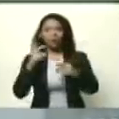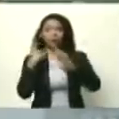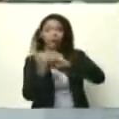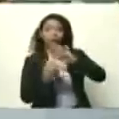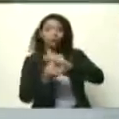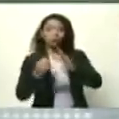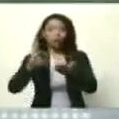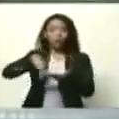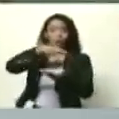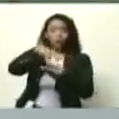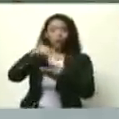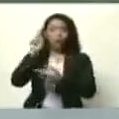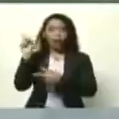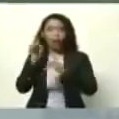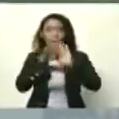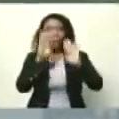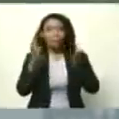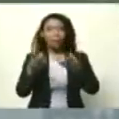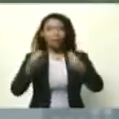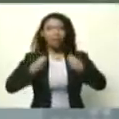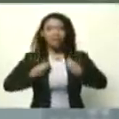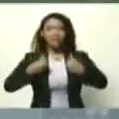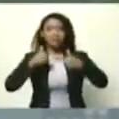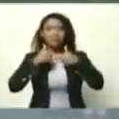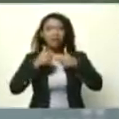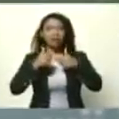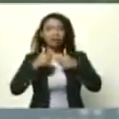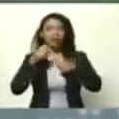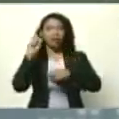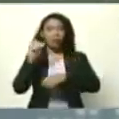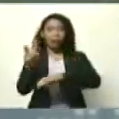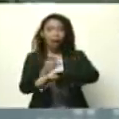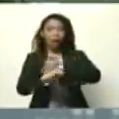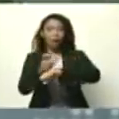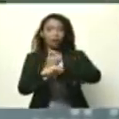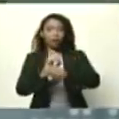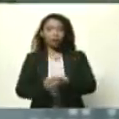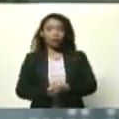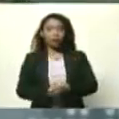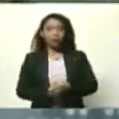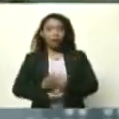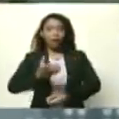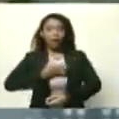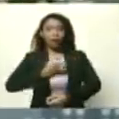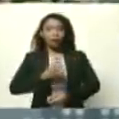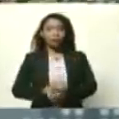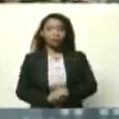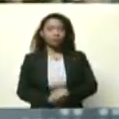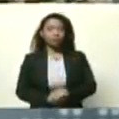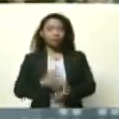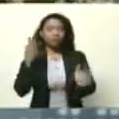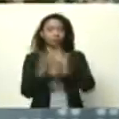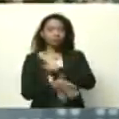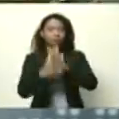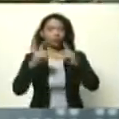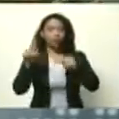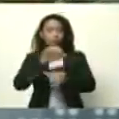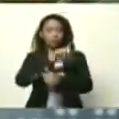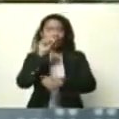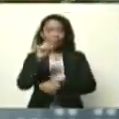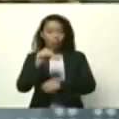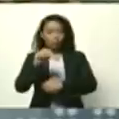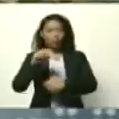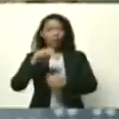instituciones nacionales a través de la Mesa del Vivir Bien y también de las gobernaciones, de las alcaldías y sobre todo también,